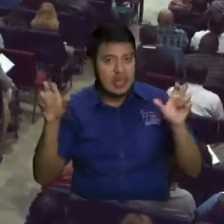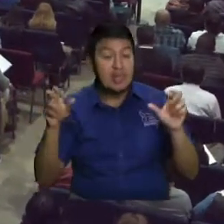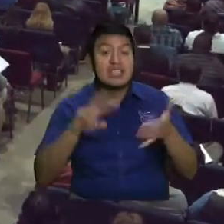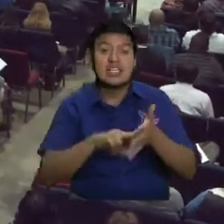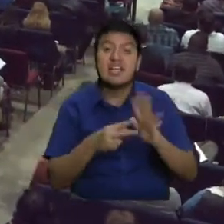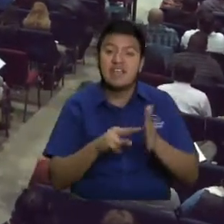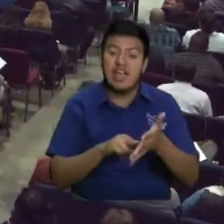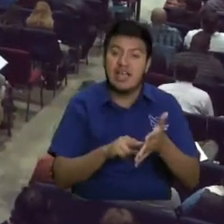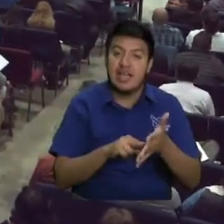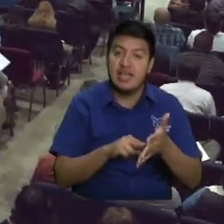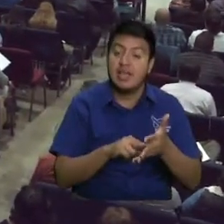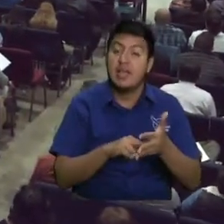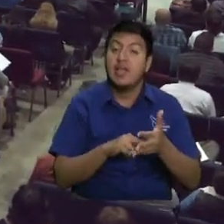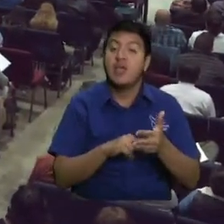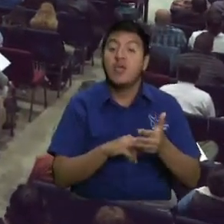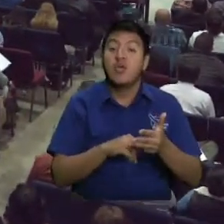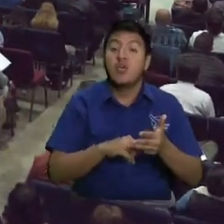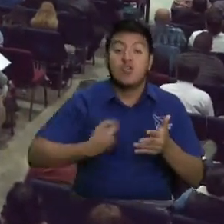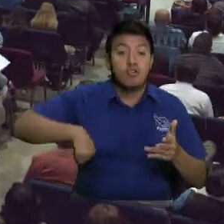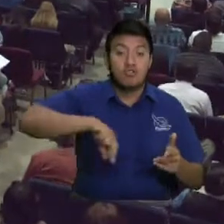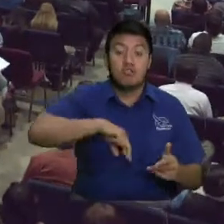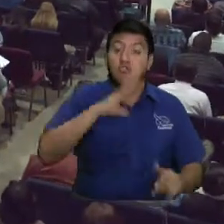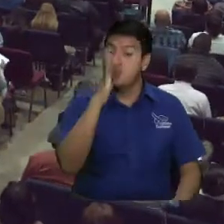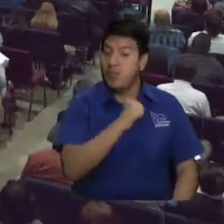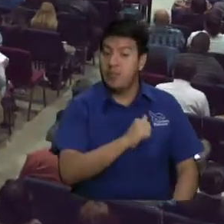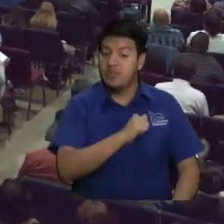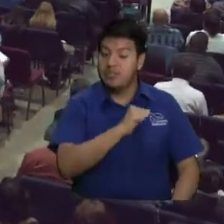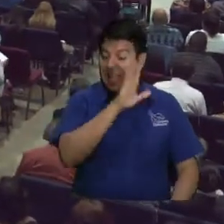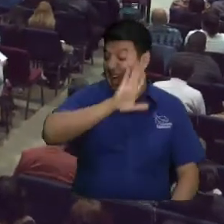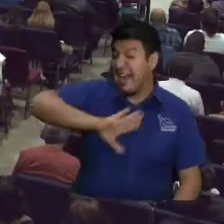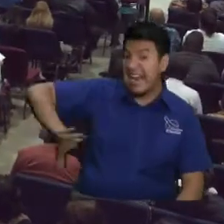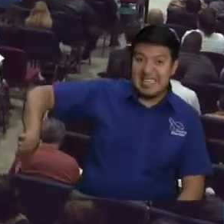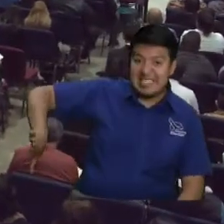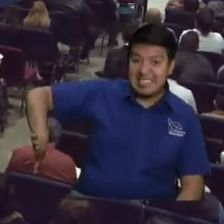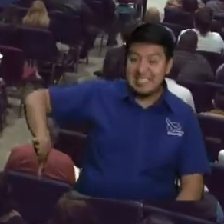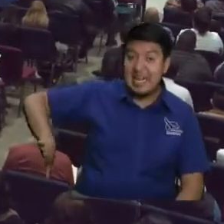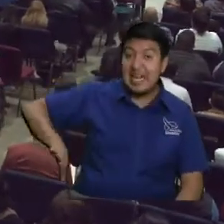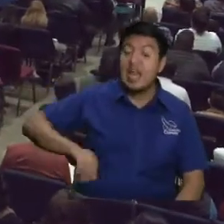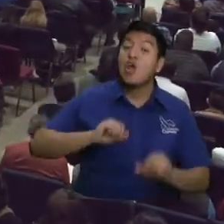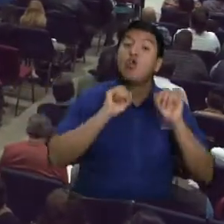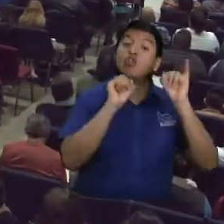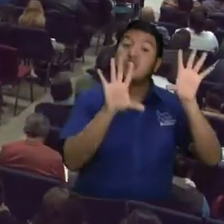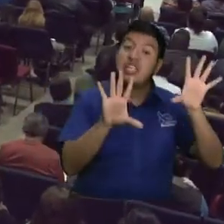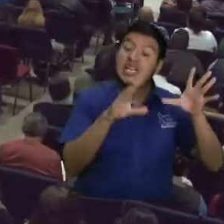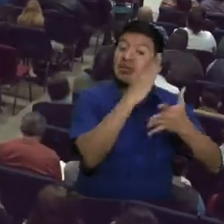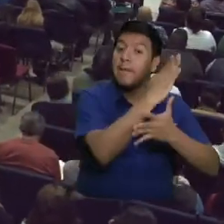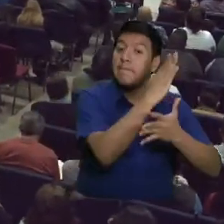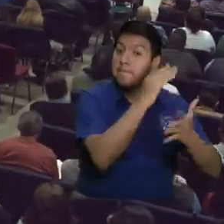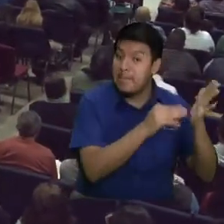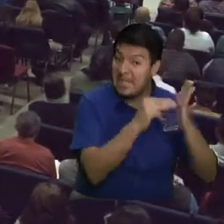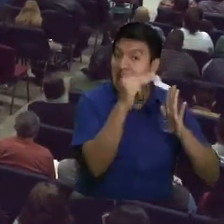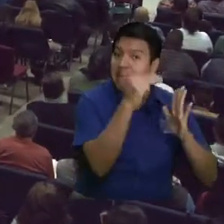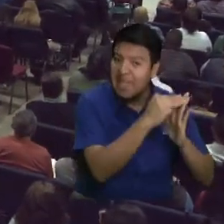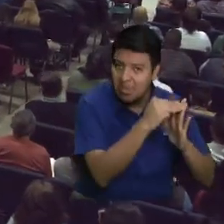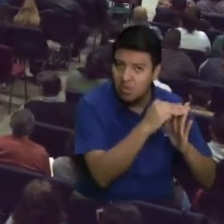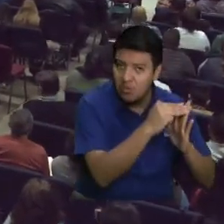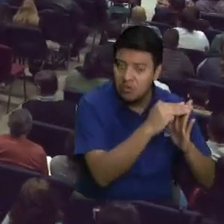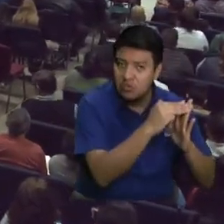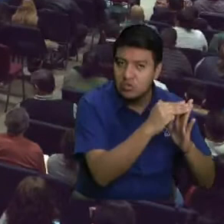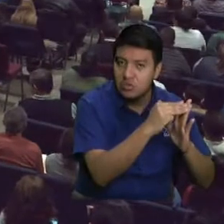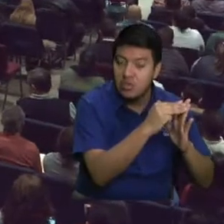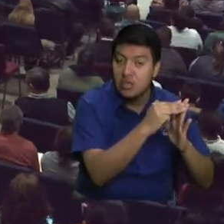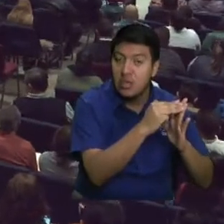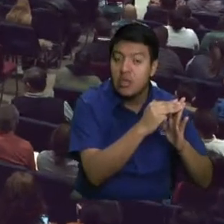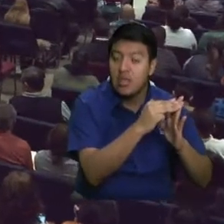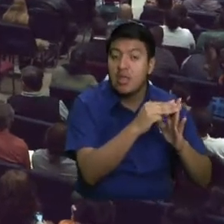los apóstoles que escribieron, pero Pablo, que escribió 14 epístolas, tiene que refrendar algunas cosas. Entonces lo explícito aquí es lo